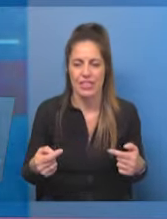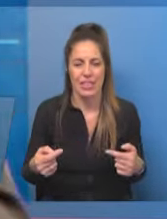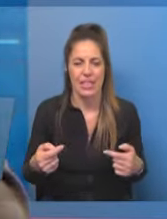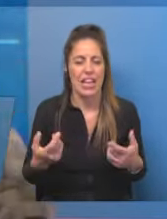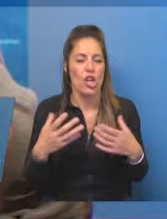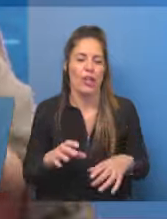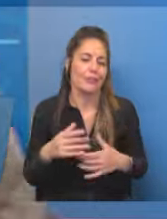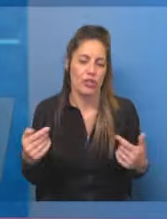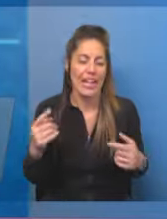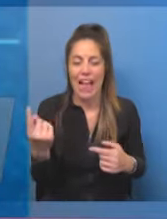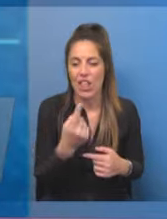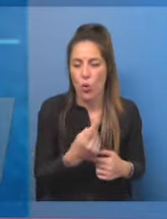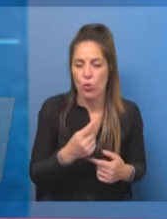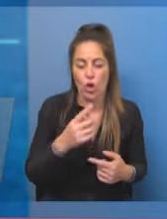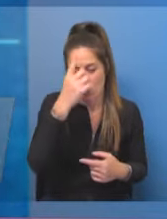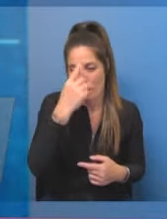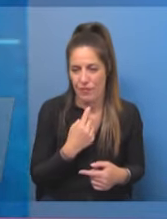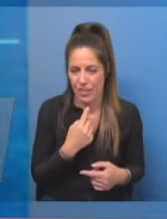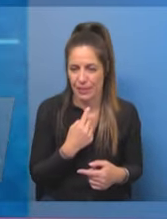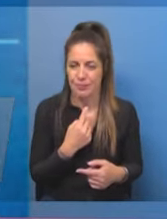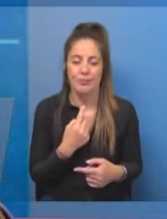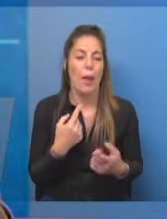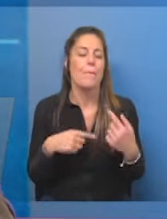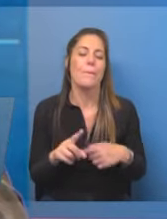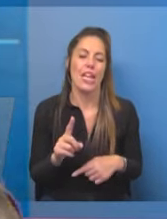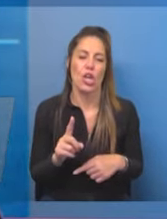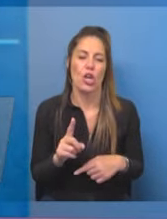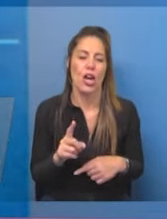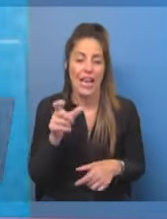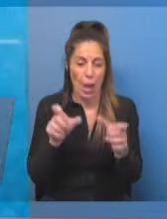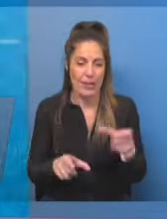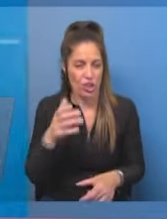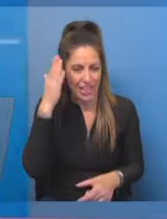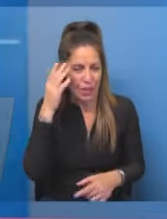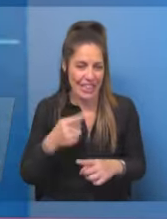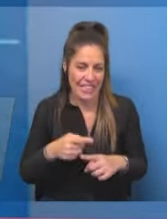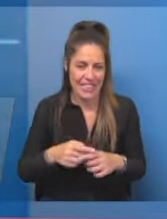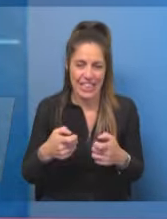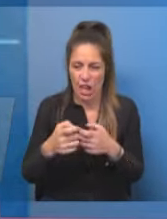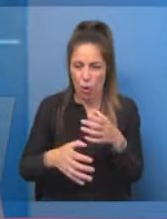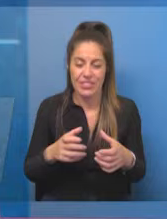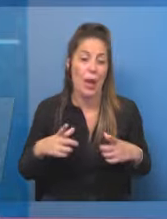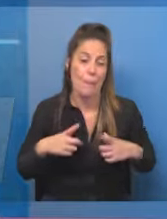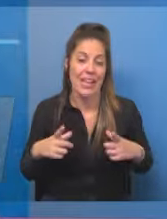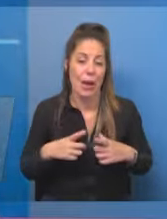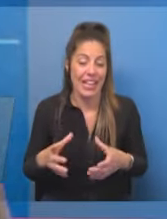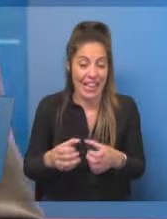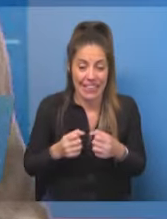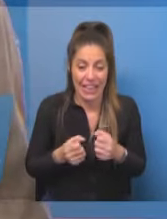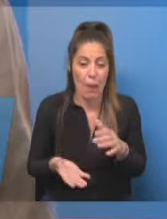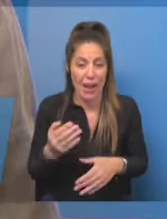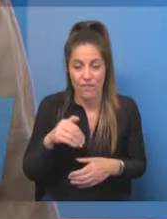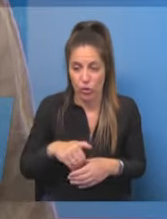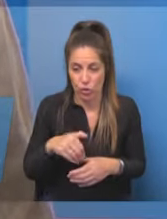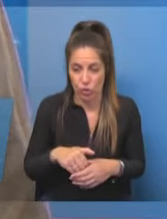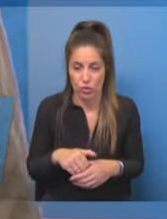les quieren yo que s cada uno con su perfil pero la gente sabe que existe laón Y es esperable que retenga mucho más que